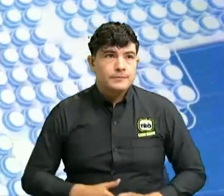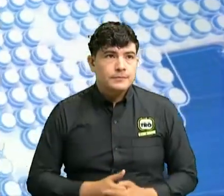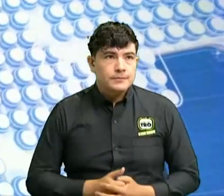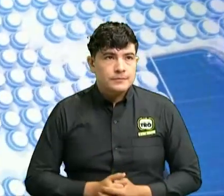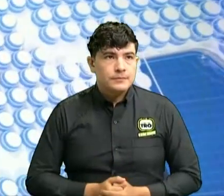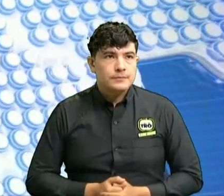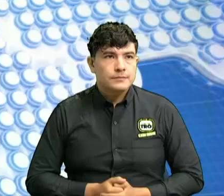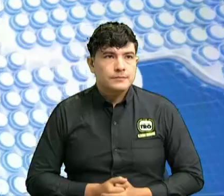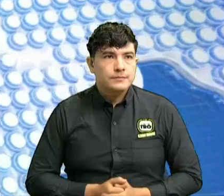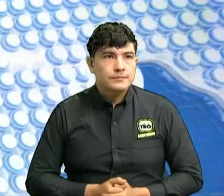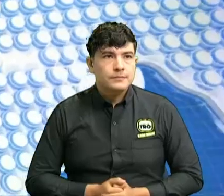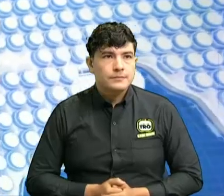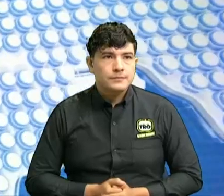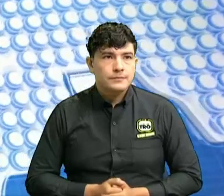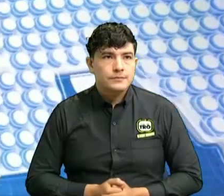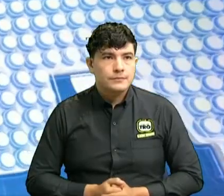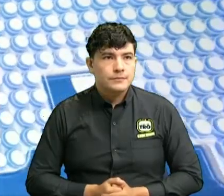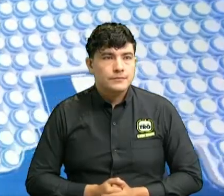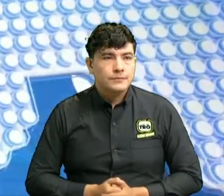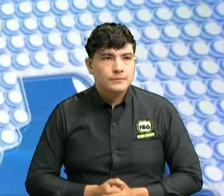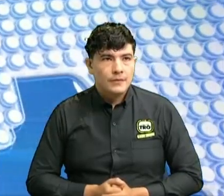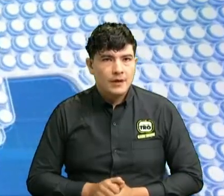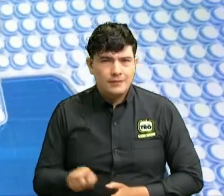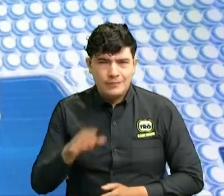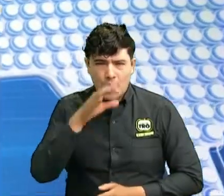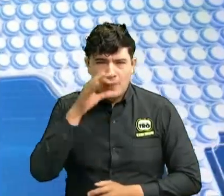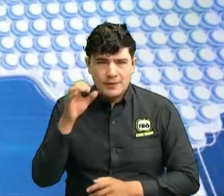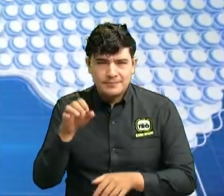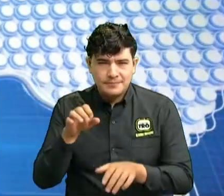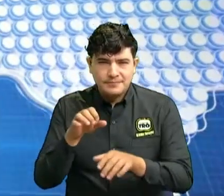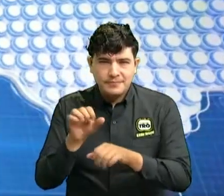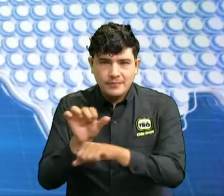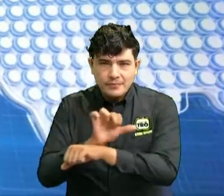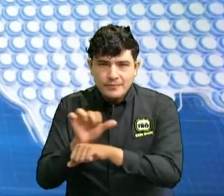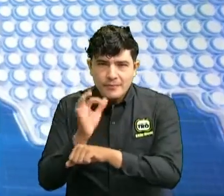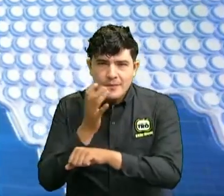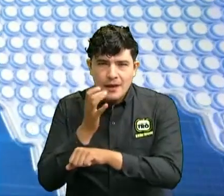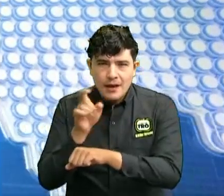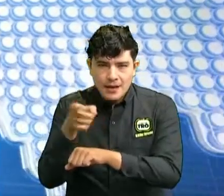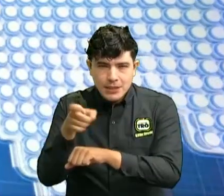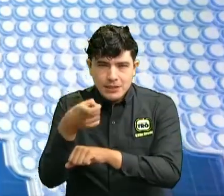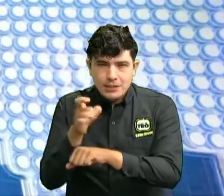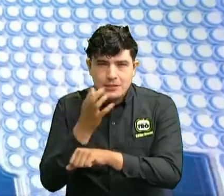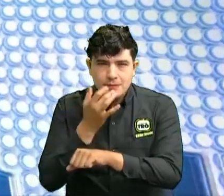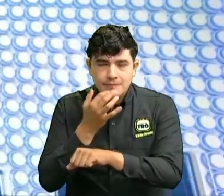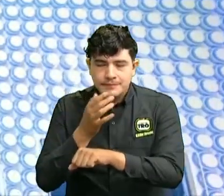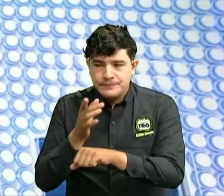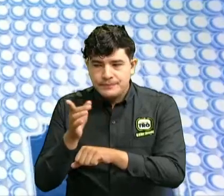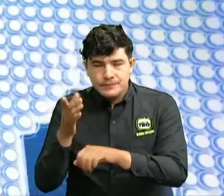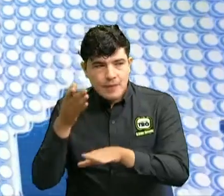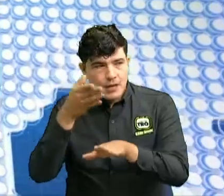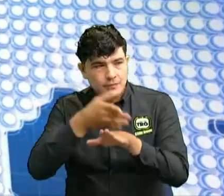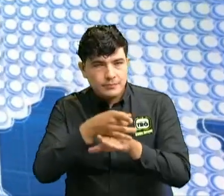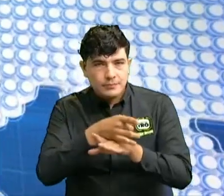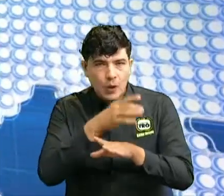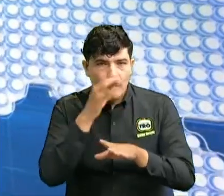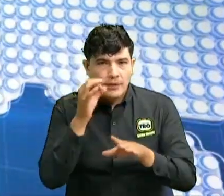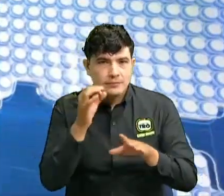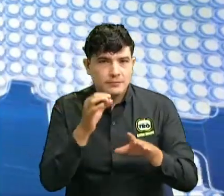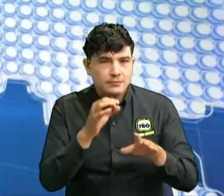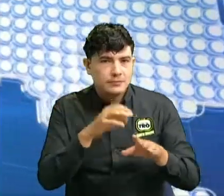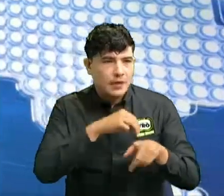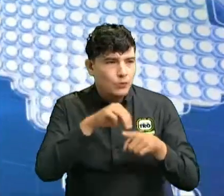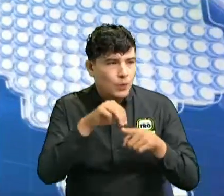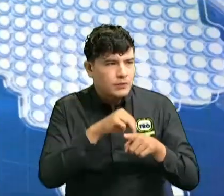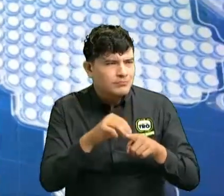para bajarse de su vehículo y agredir al conductor de Metrolínea. El hombre primero va hacia la puerta del bus y posteriormente